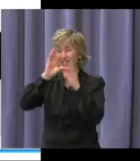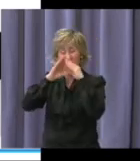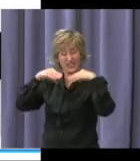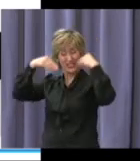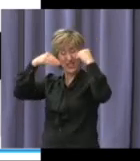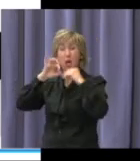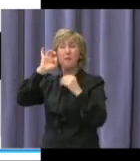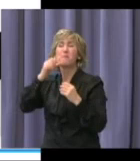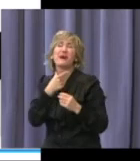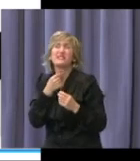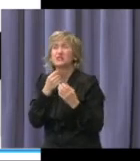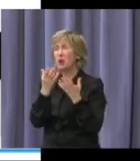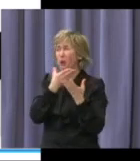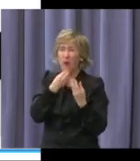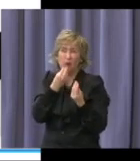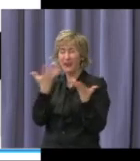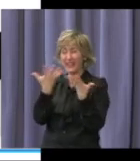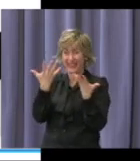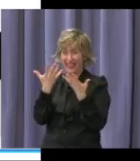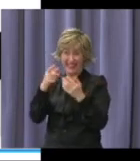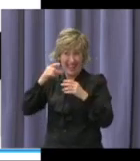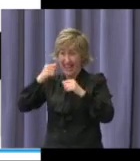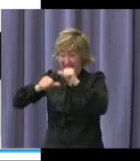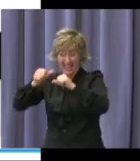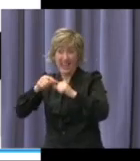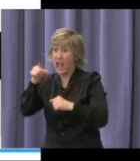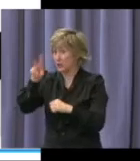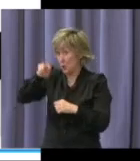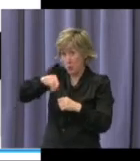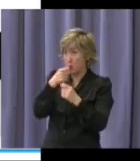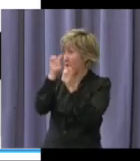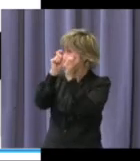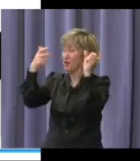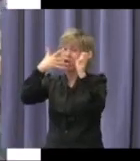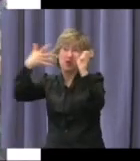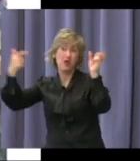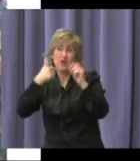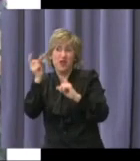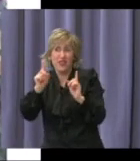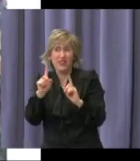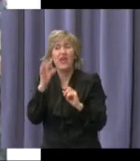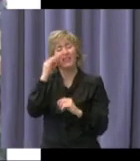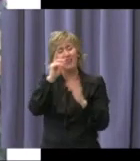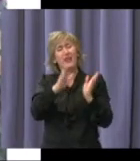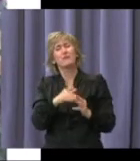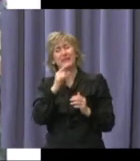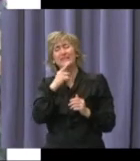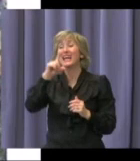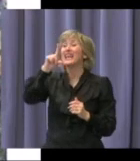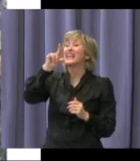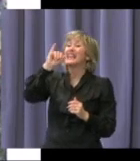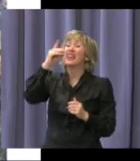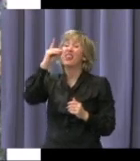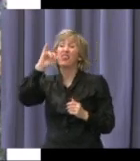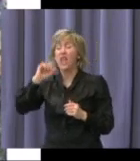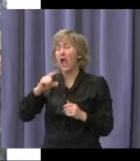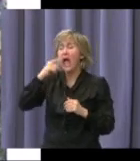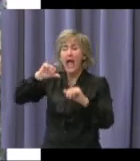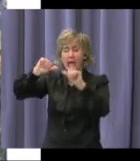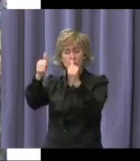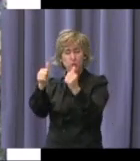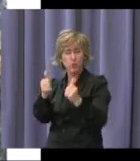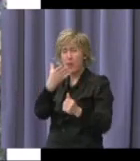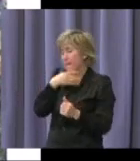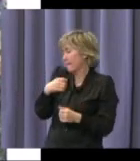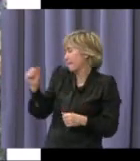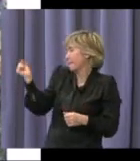de la liga. ¿Cuándo íbamos a ver eso? En la vida. Lidia Valentín, la exuberante belleza